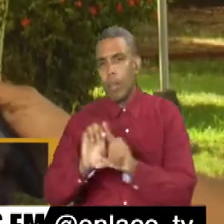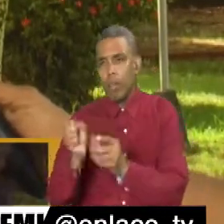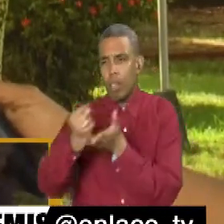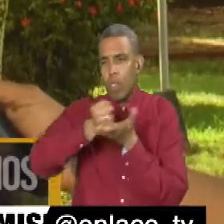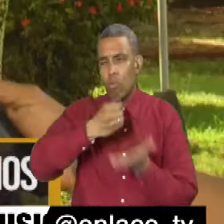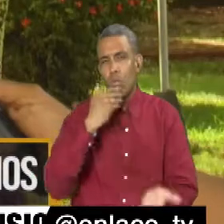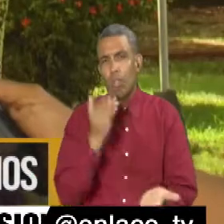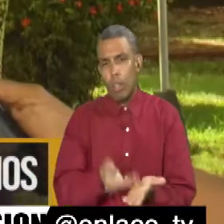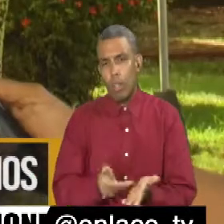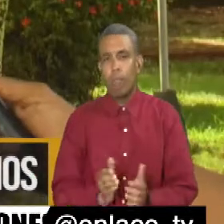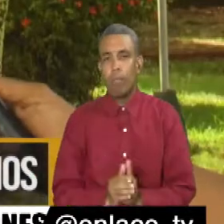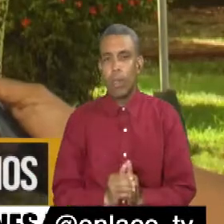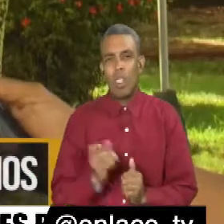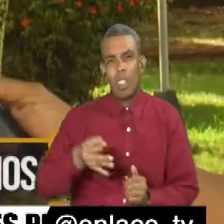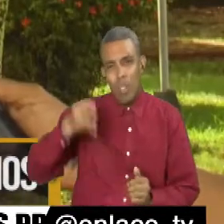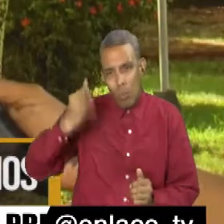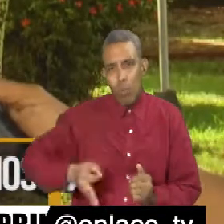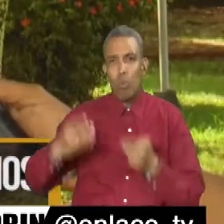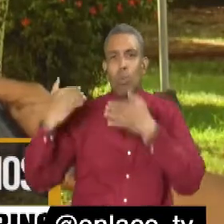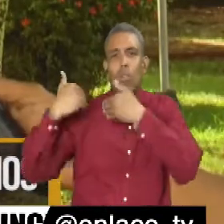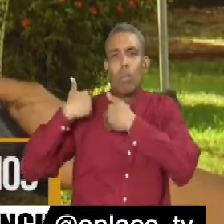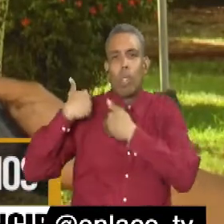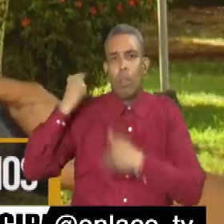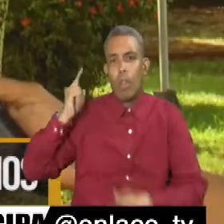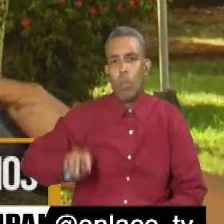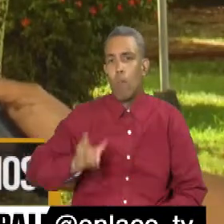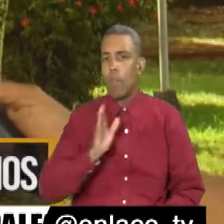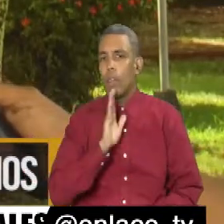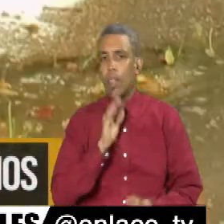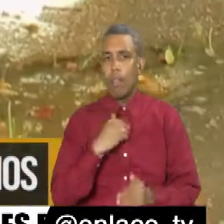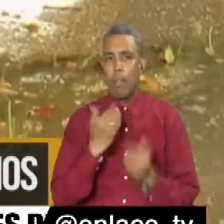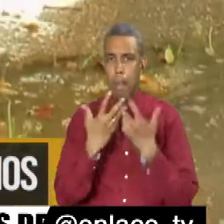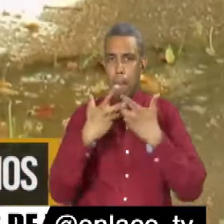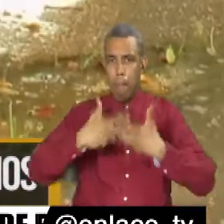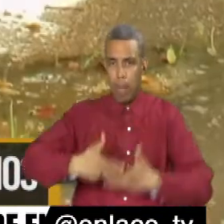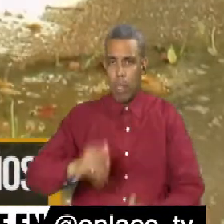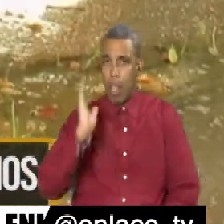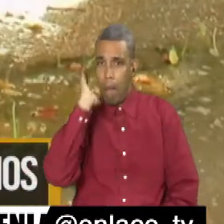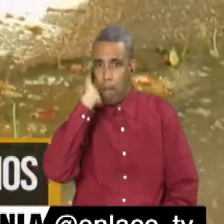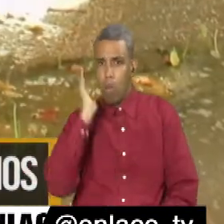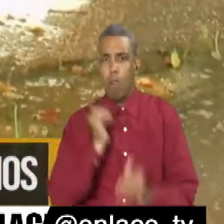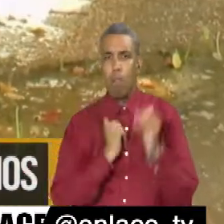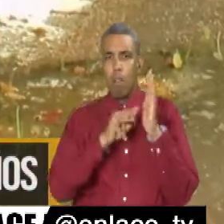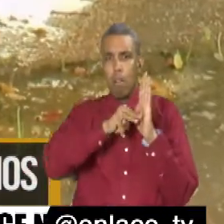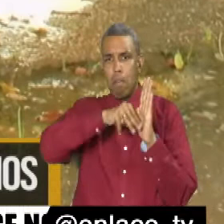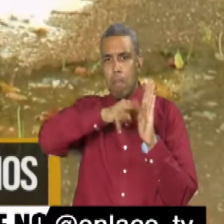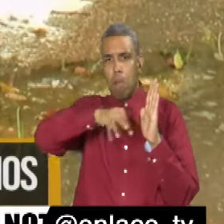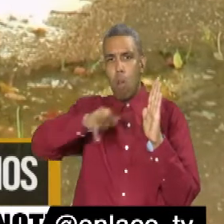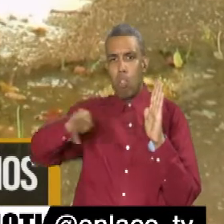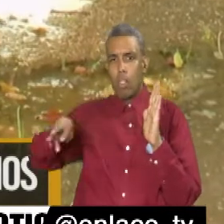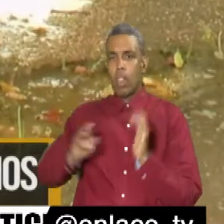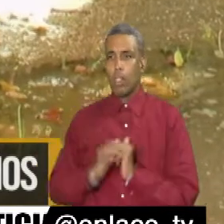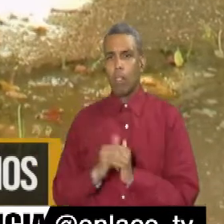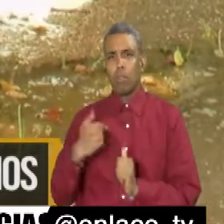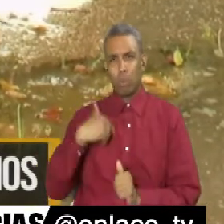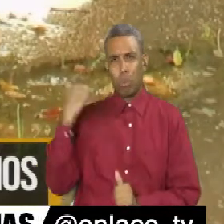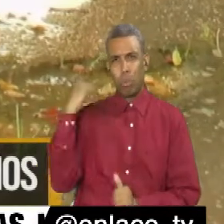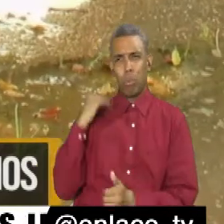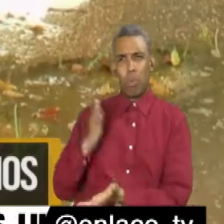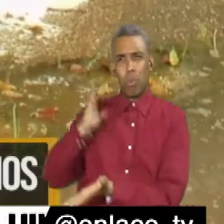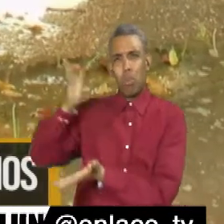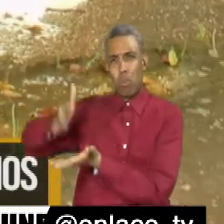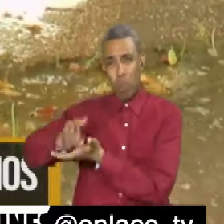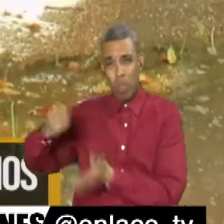tema le corresponde a Movistar. Yo estuve hablando con la jefa de Movistar y me estuvo comentando ella que no